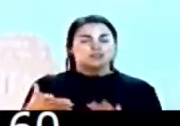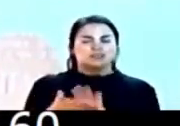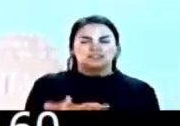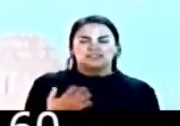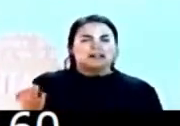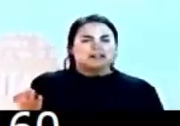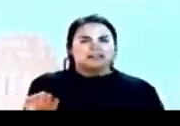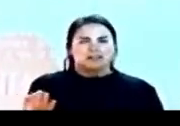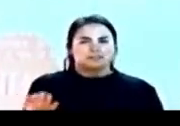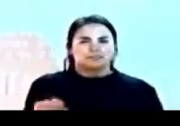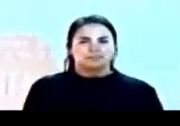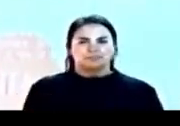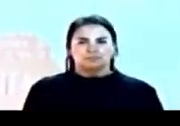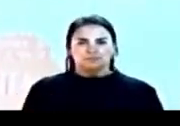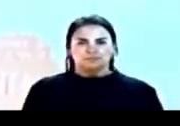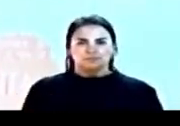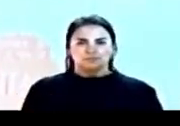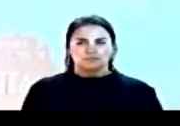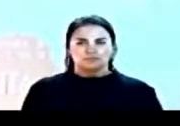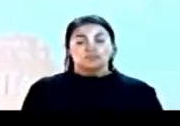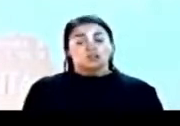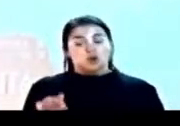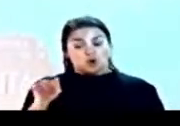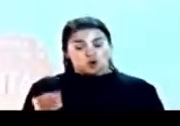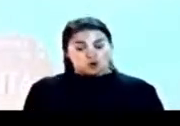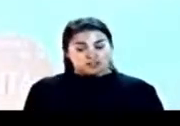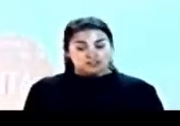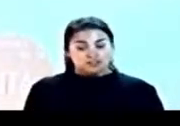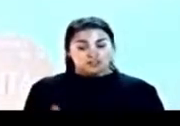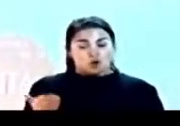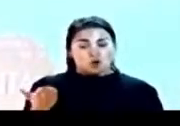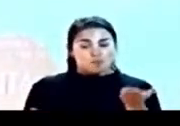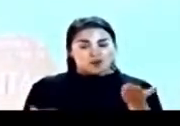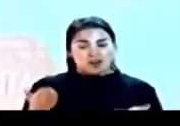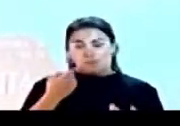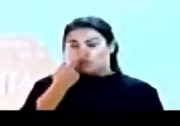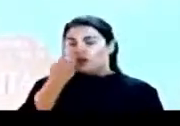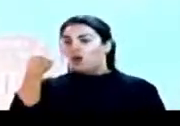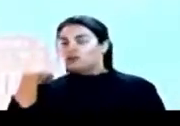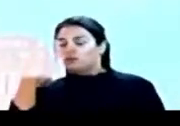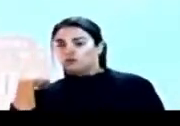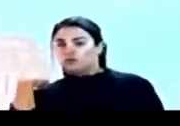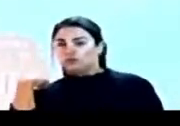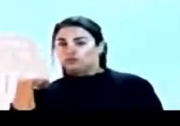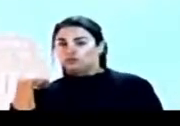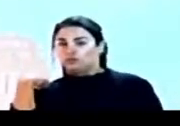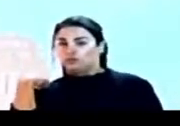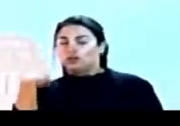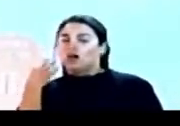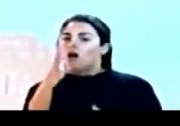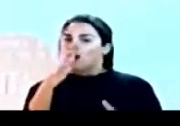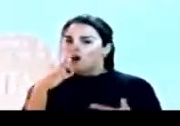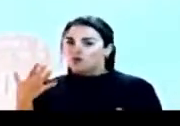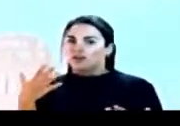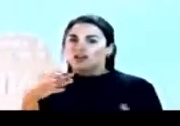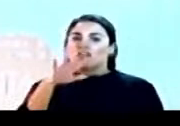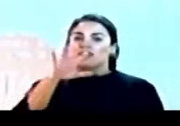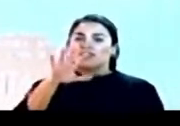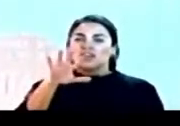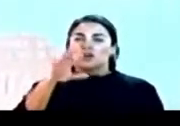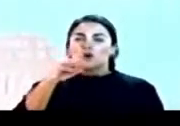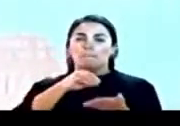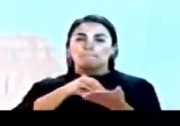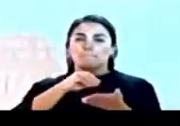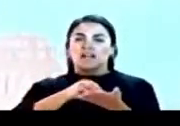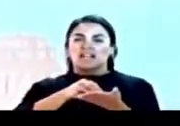significa que hoy, con respecto a hace un año, hay 5 veces